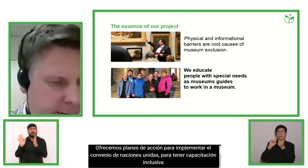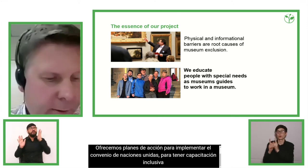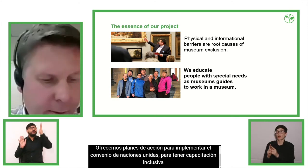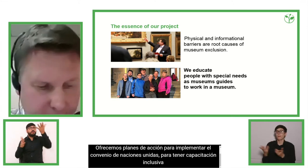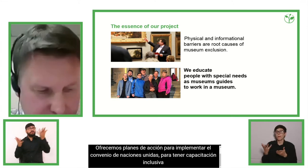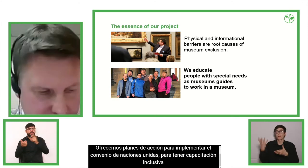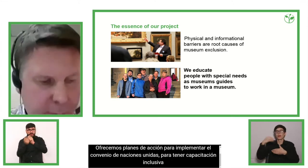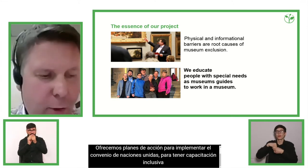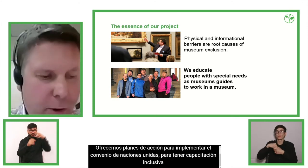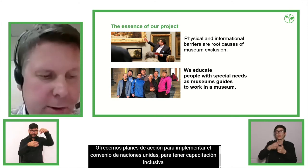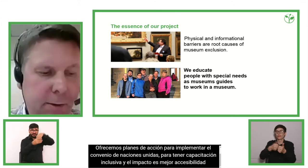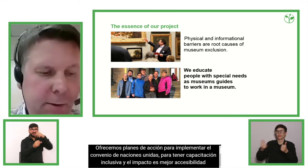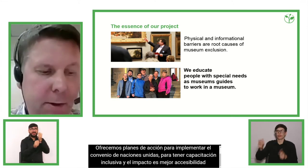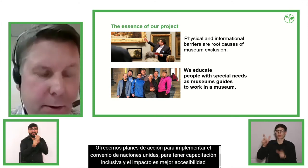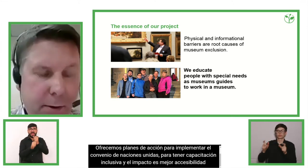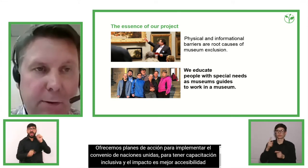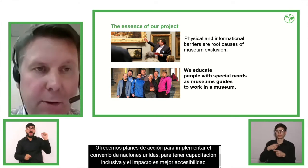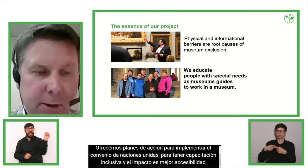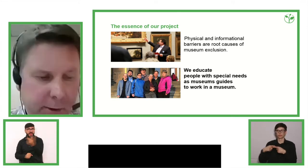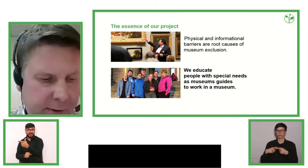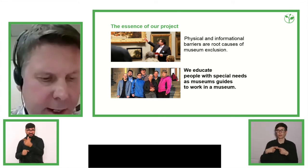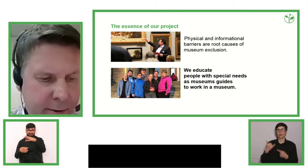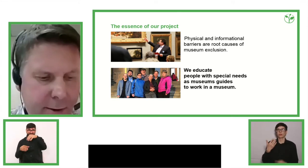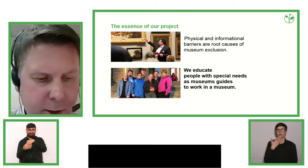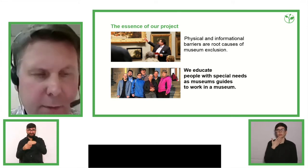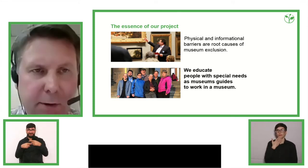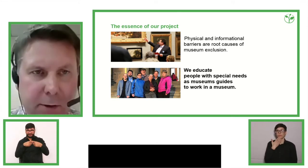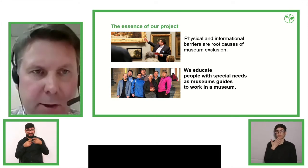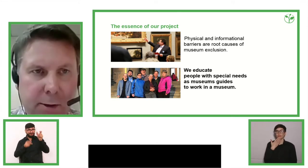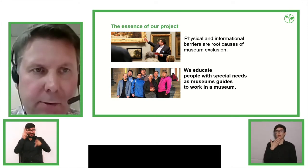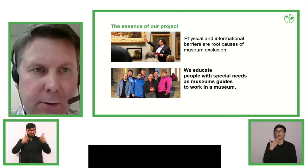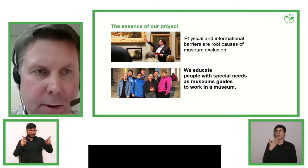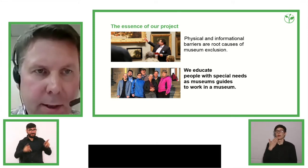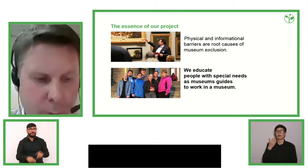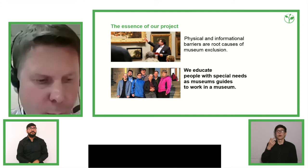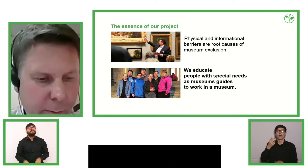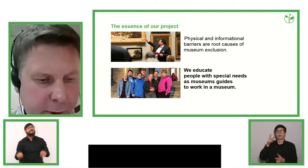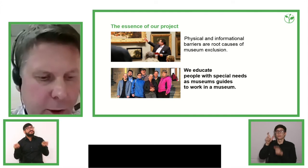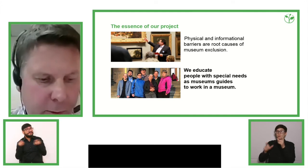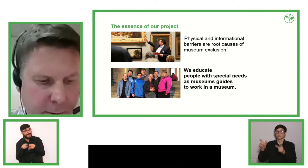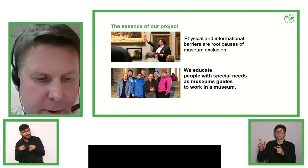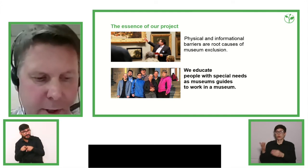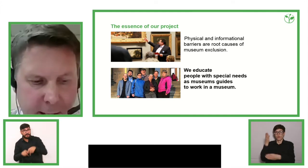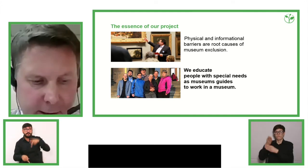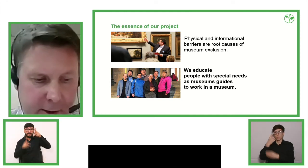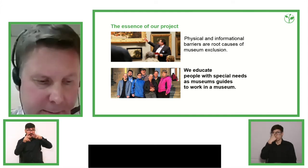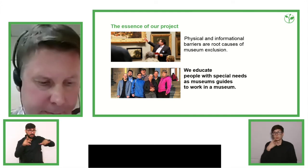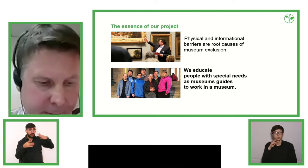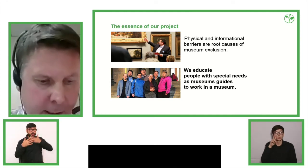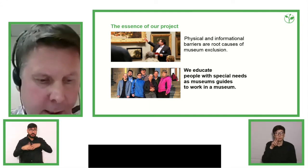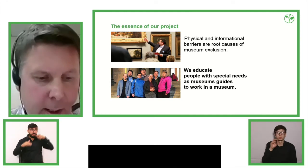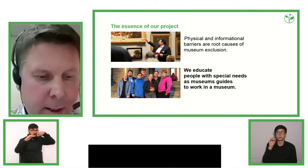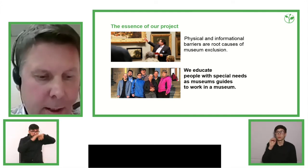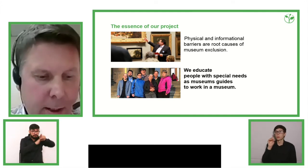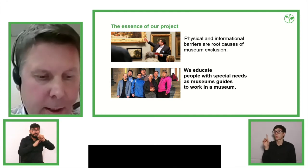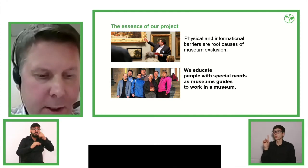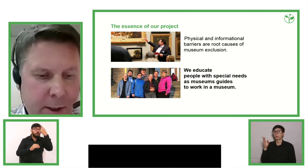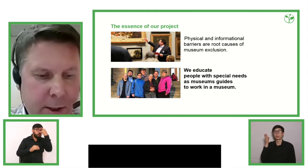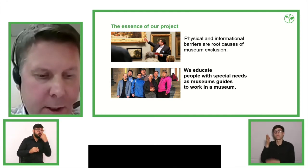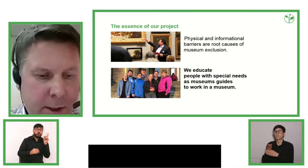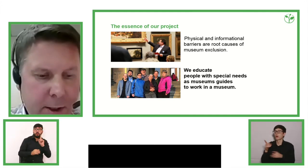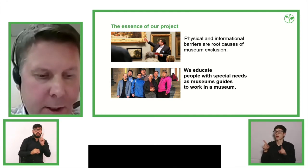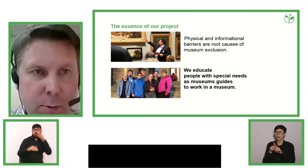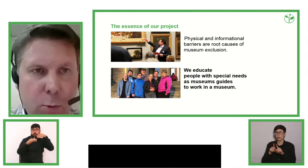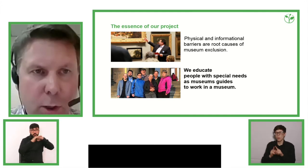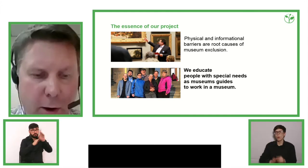por supuesto, muy importante, los visitantes y los no visitantes que van a mostrar y van a